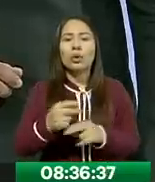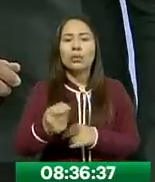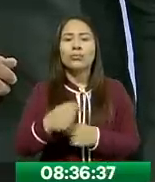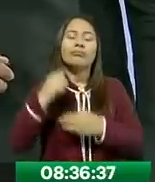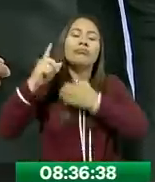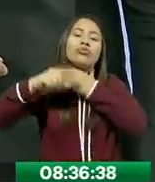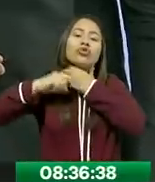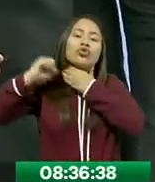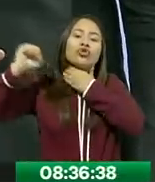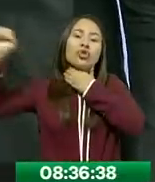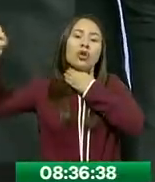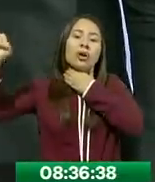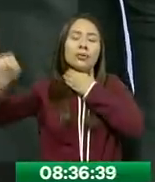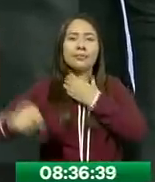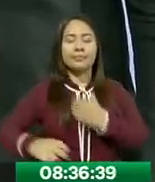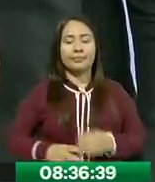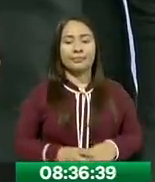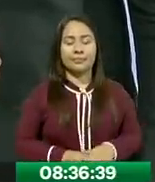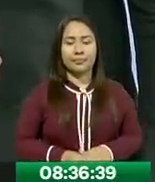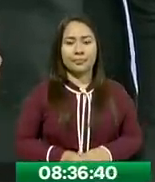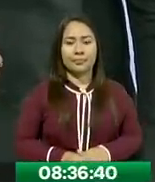soga. Veamos.